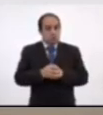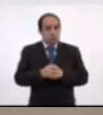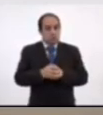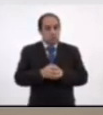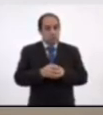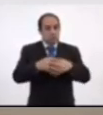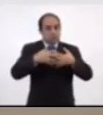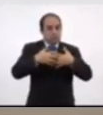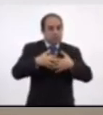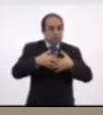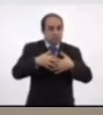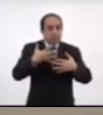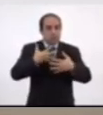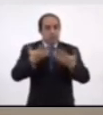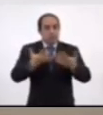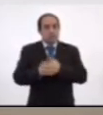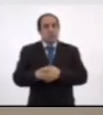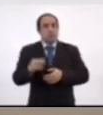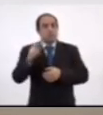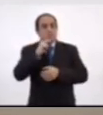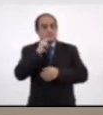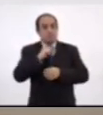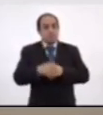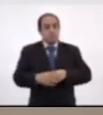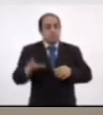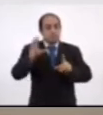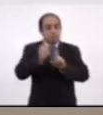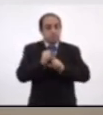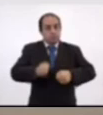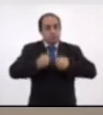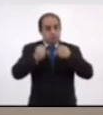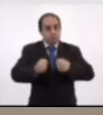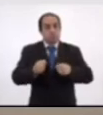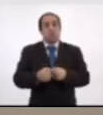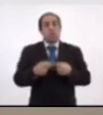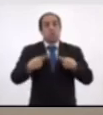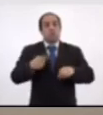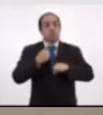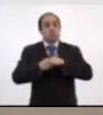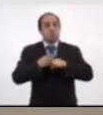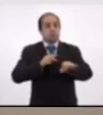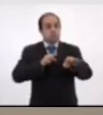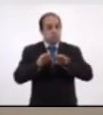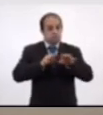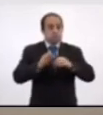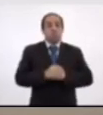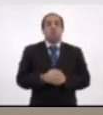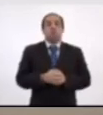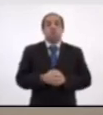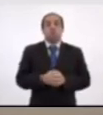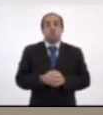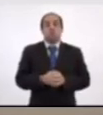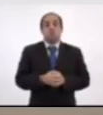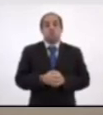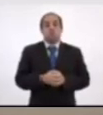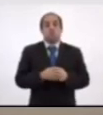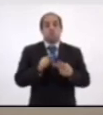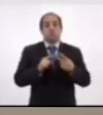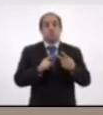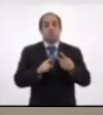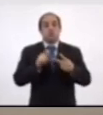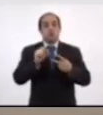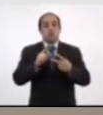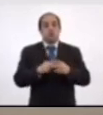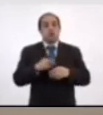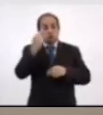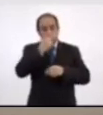al momento para lograr la seguridad de los pacientes y de los trabajadores, los flujos, la verificación de toda la instalación, en fin.